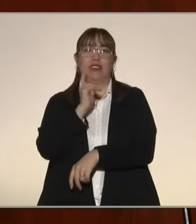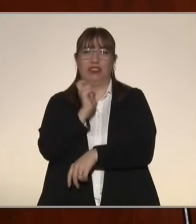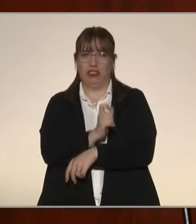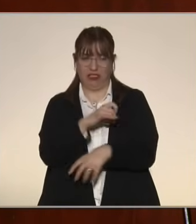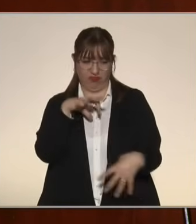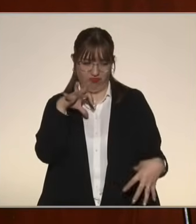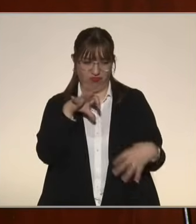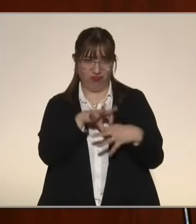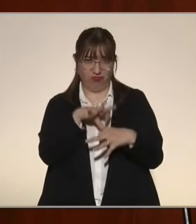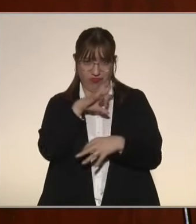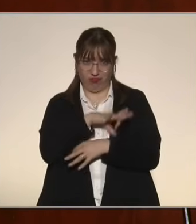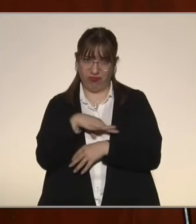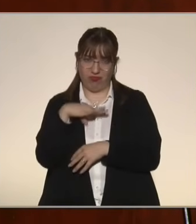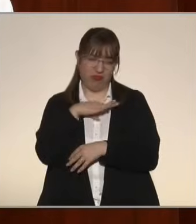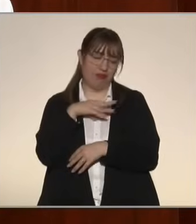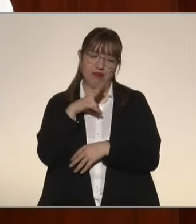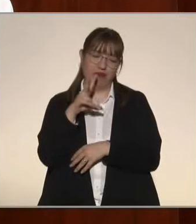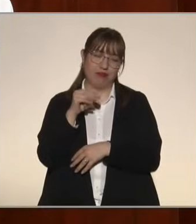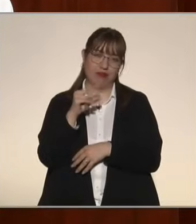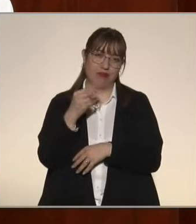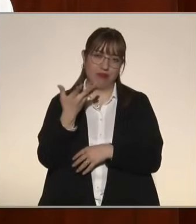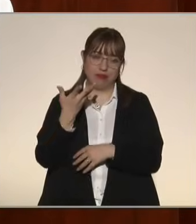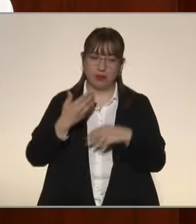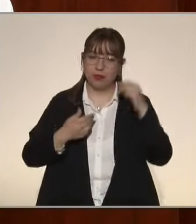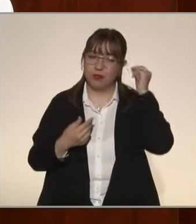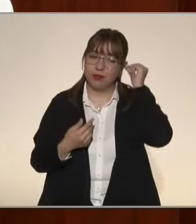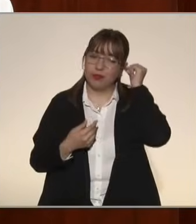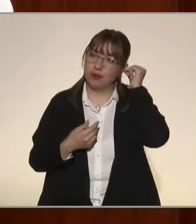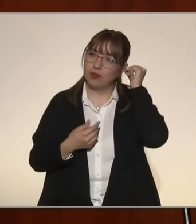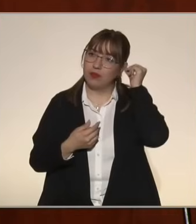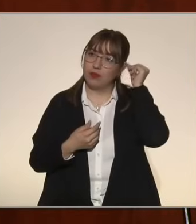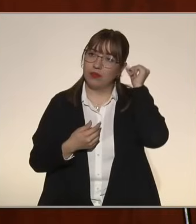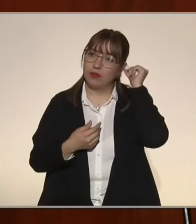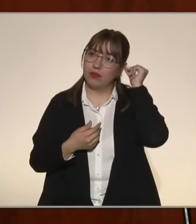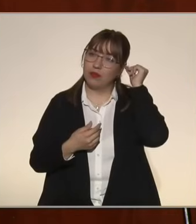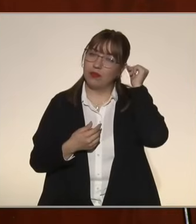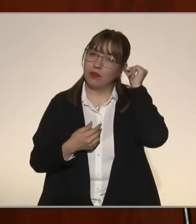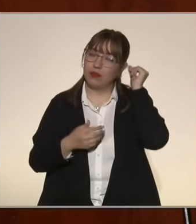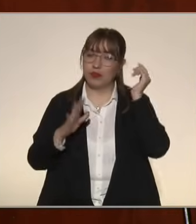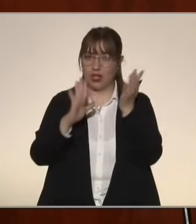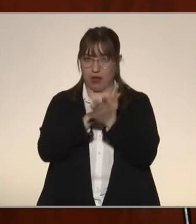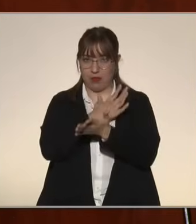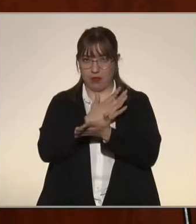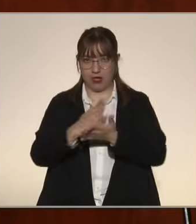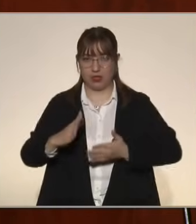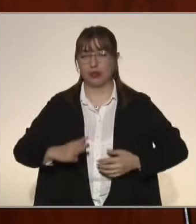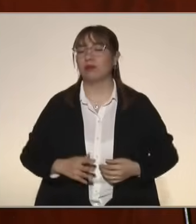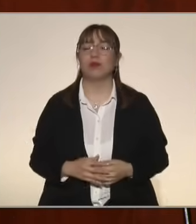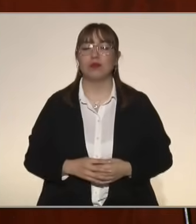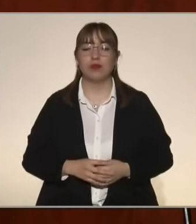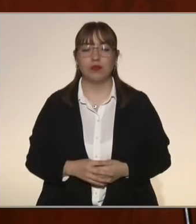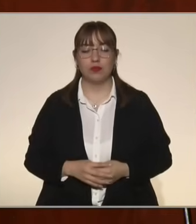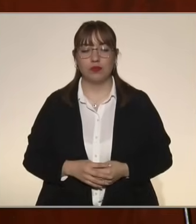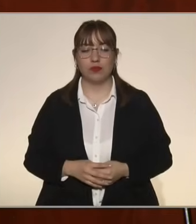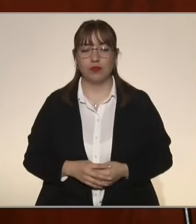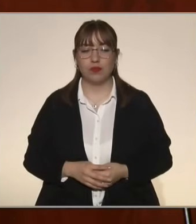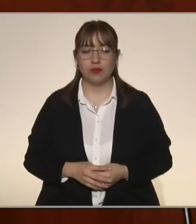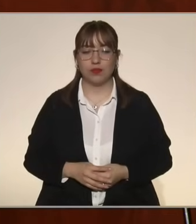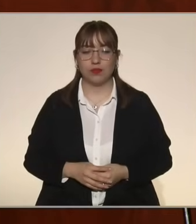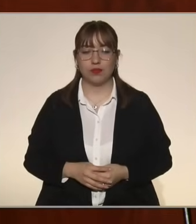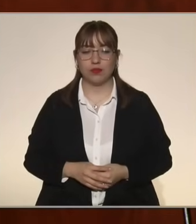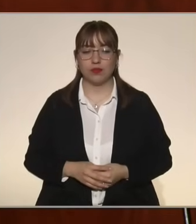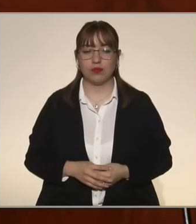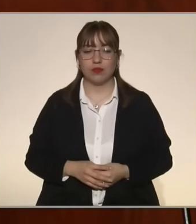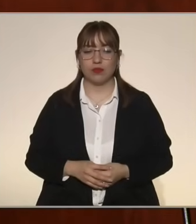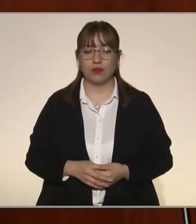terapia de aceptación y compromiso ejercitar la flexibilidad cognitiva y conductual. ¿A qué me refiero en eso? Que no todo tiene que